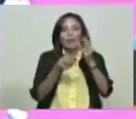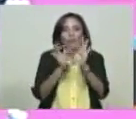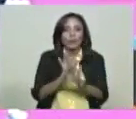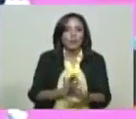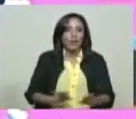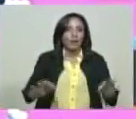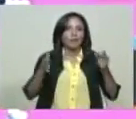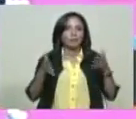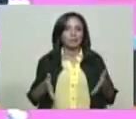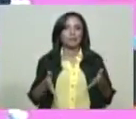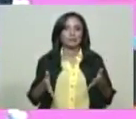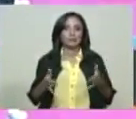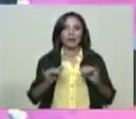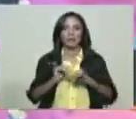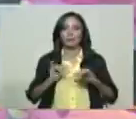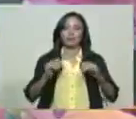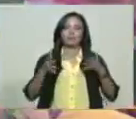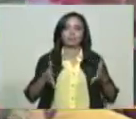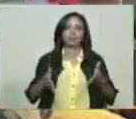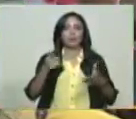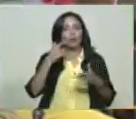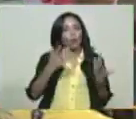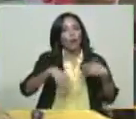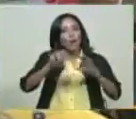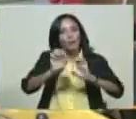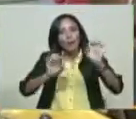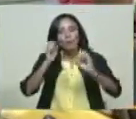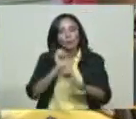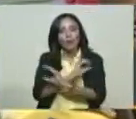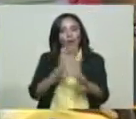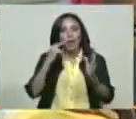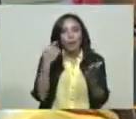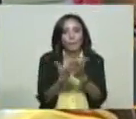no vale para eso la crítica y la autocrítica